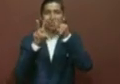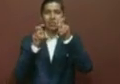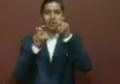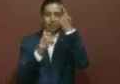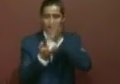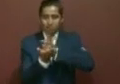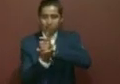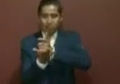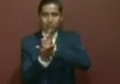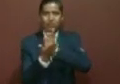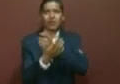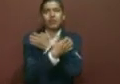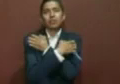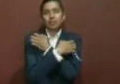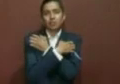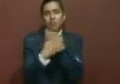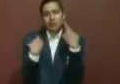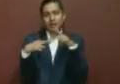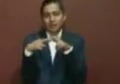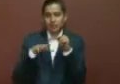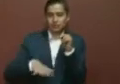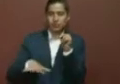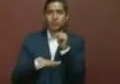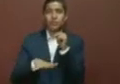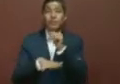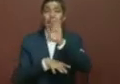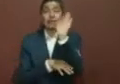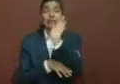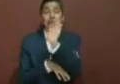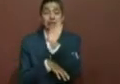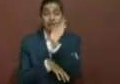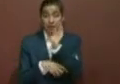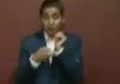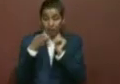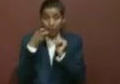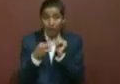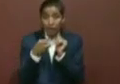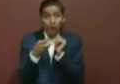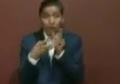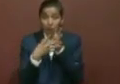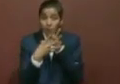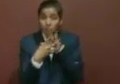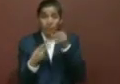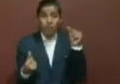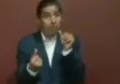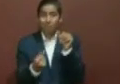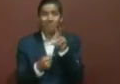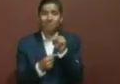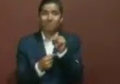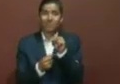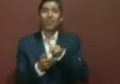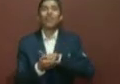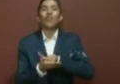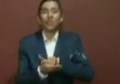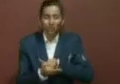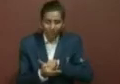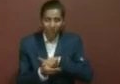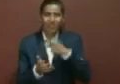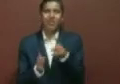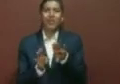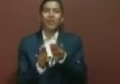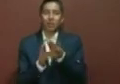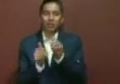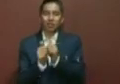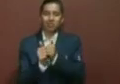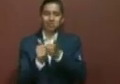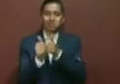nómina educativa. Si eso no se resuelve, pues empieza la cuenta regresiva otra vez, como